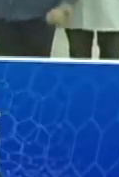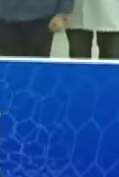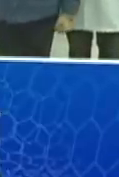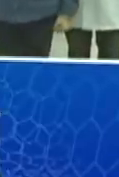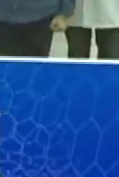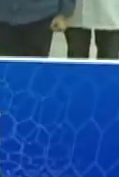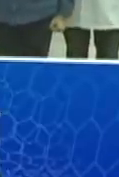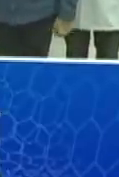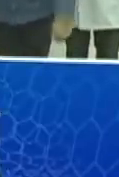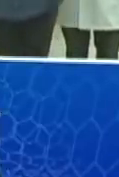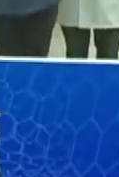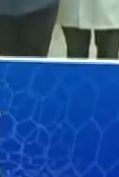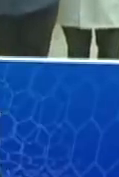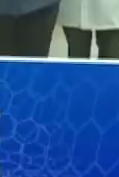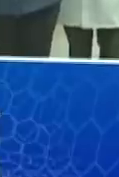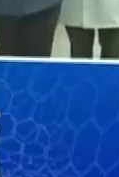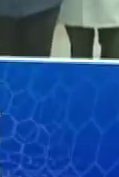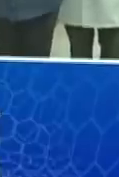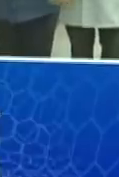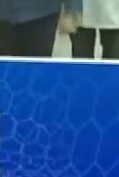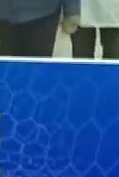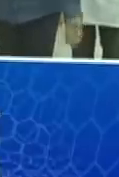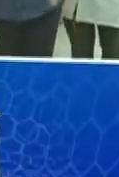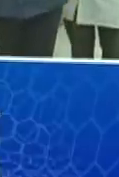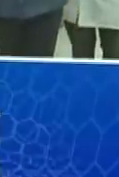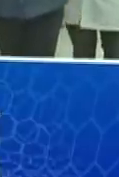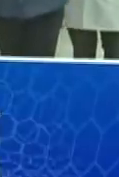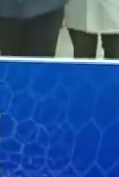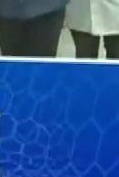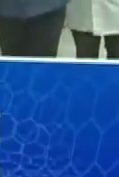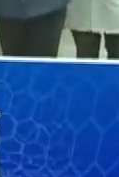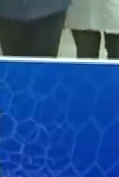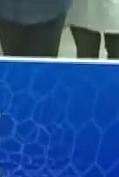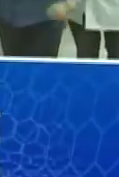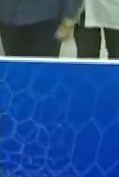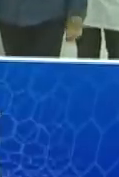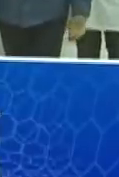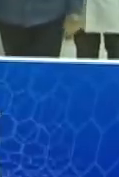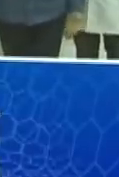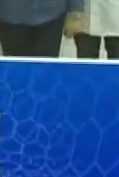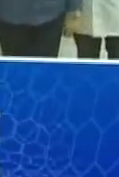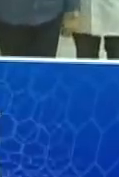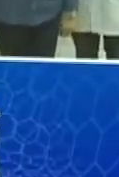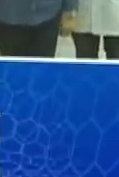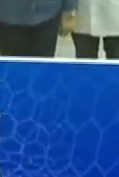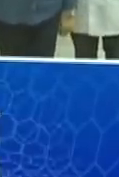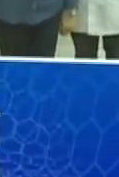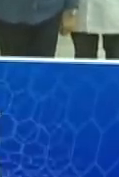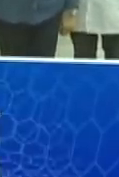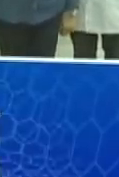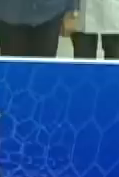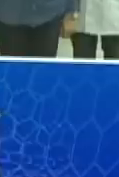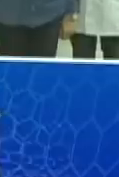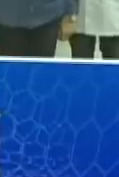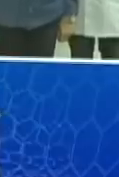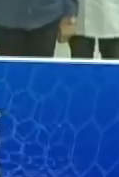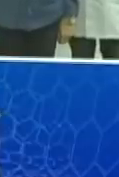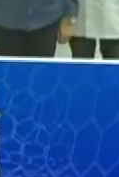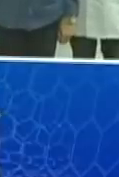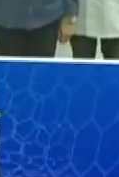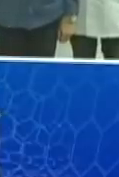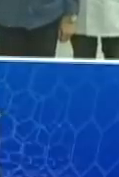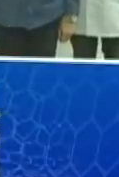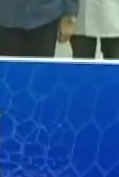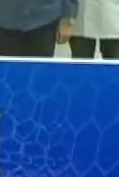los médicos! ¡Y que viva la patria! ¡Que viva la paz! ¡Y que viva la alegría de